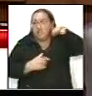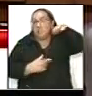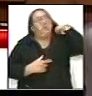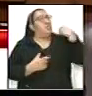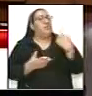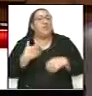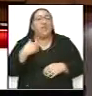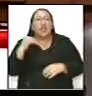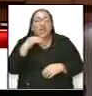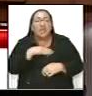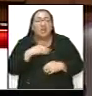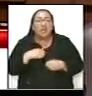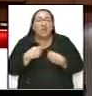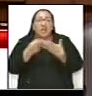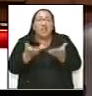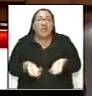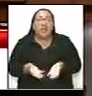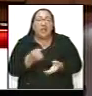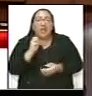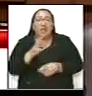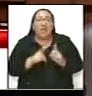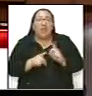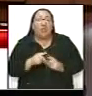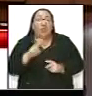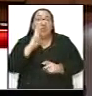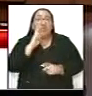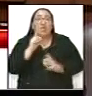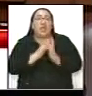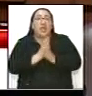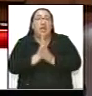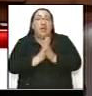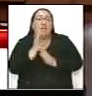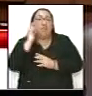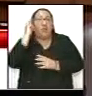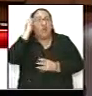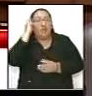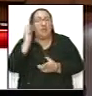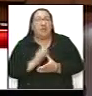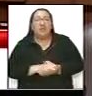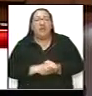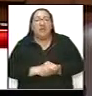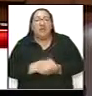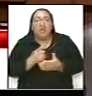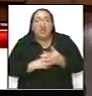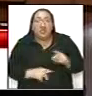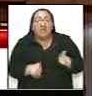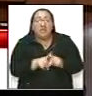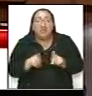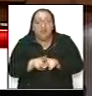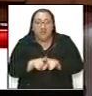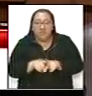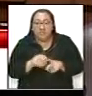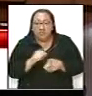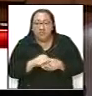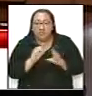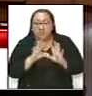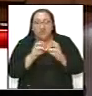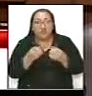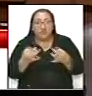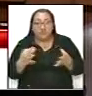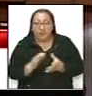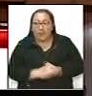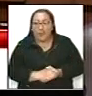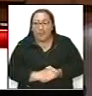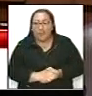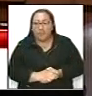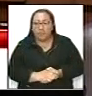engaño al que lo indujeron unos talibanes de la política, que además son en su mayoría